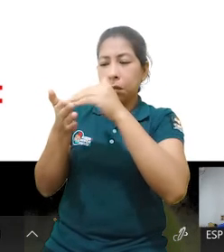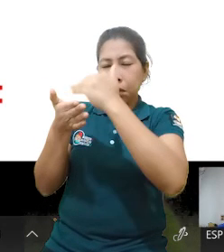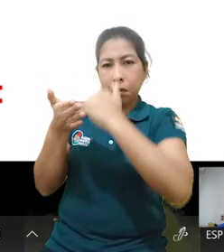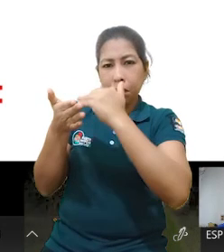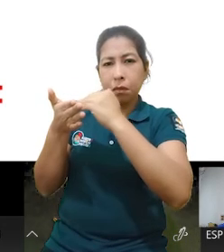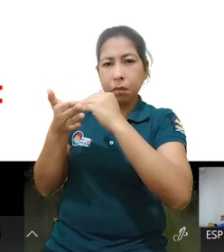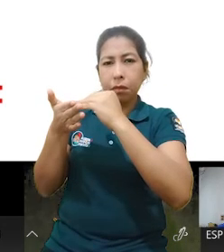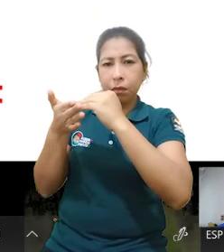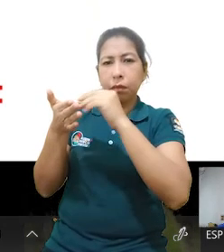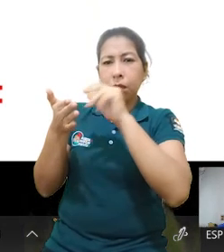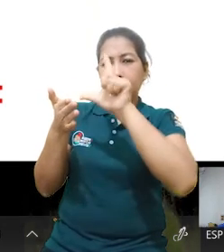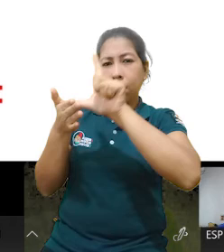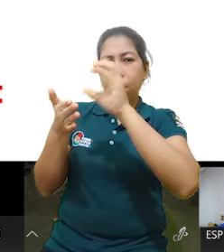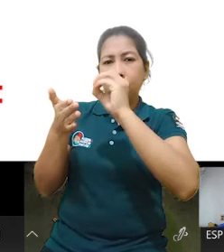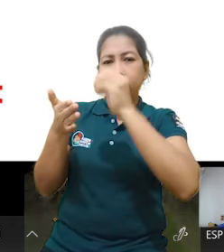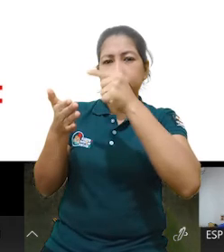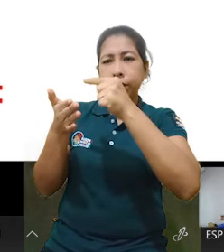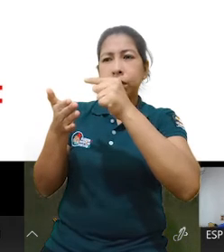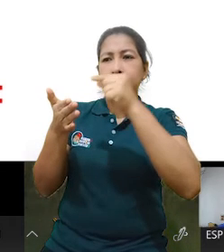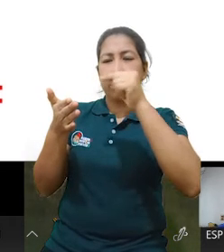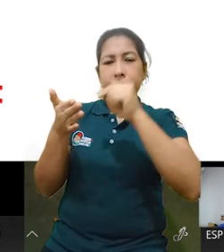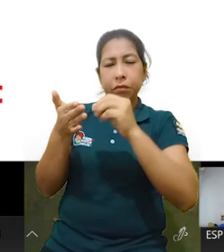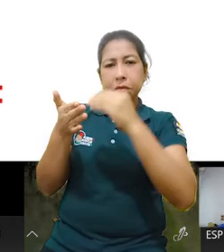3. Avanzamos al argumento de